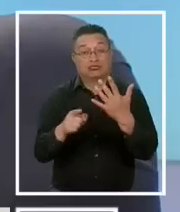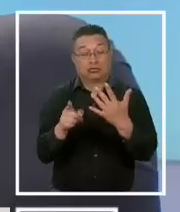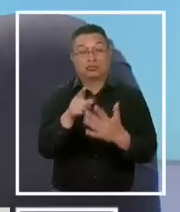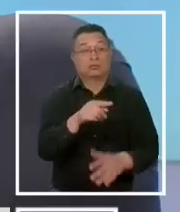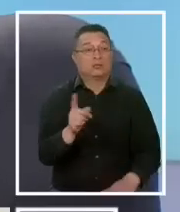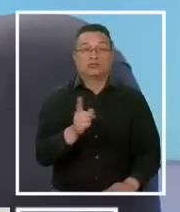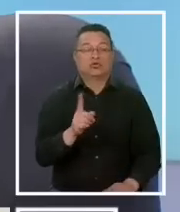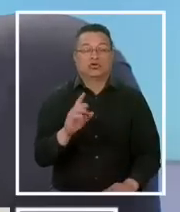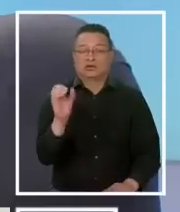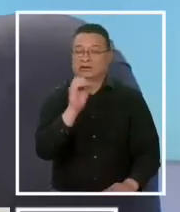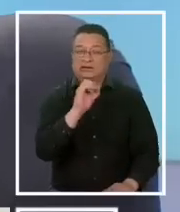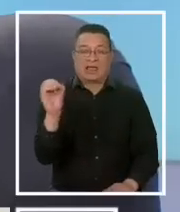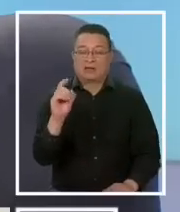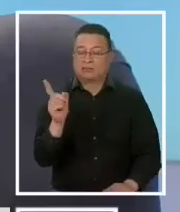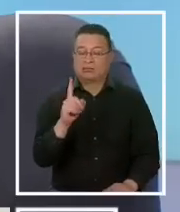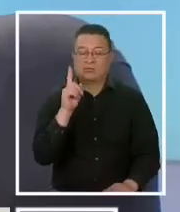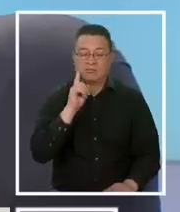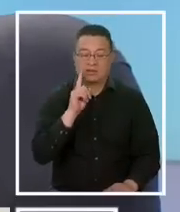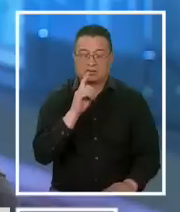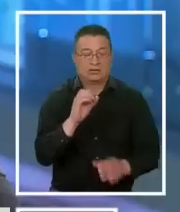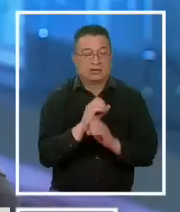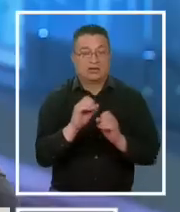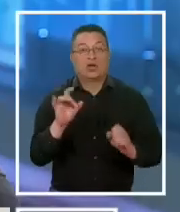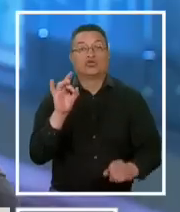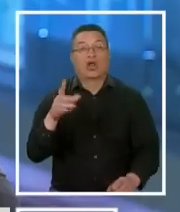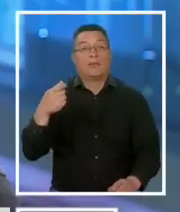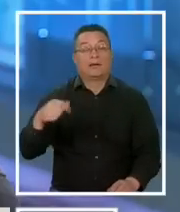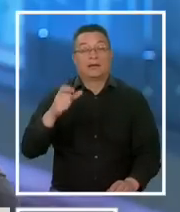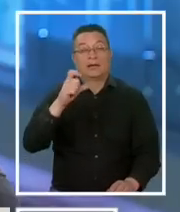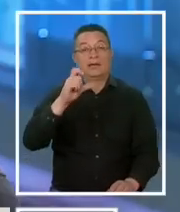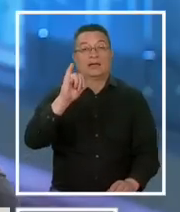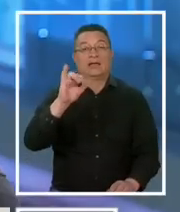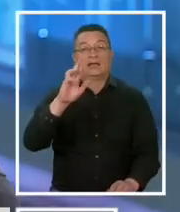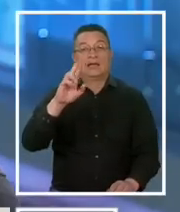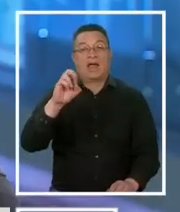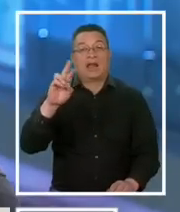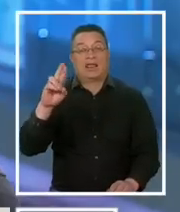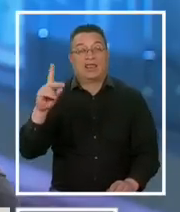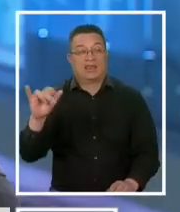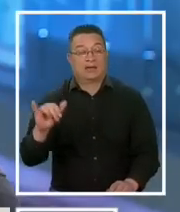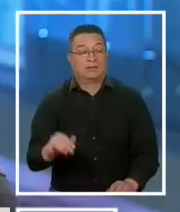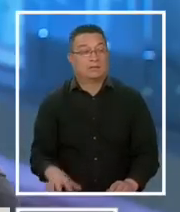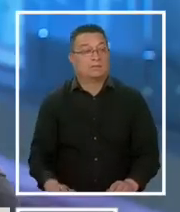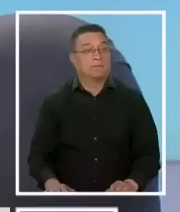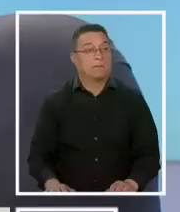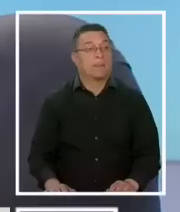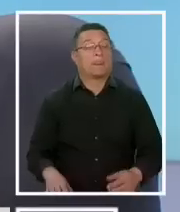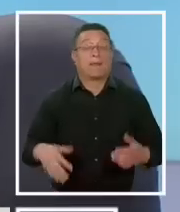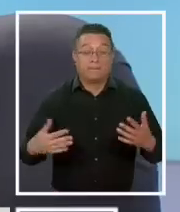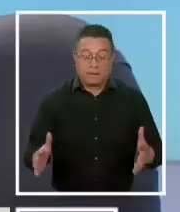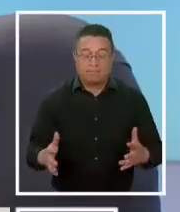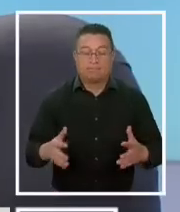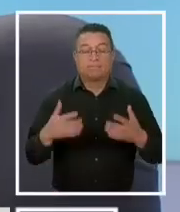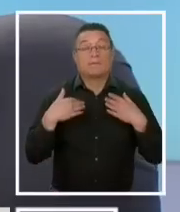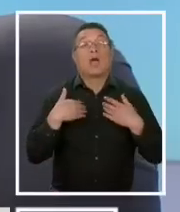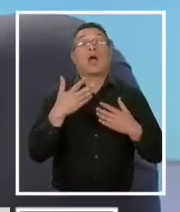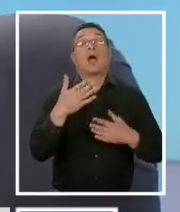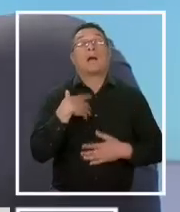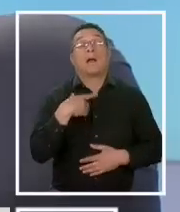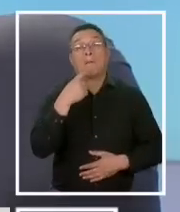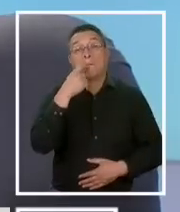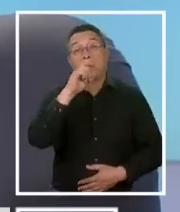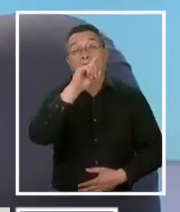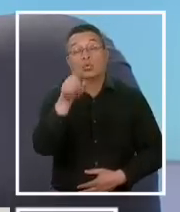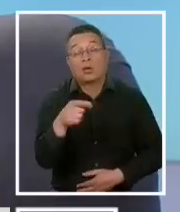con ninguno con ninguno Lo niega solamente con el senador bueno Quiero preguntarle